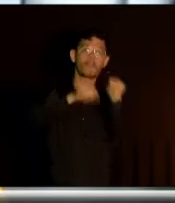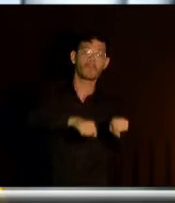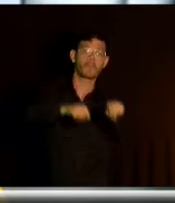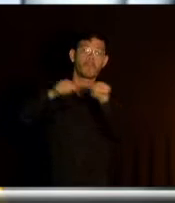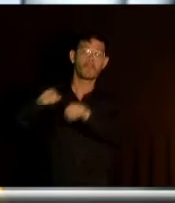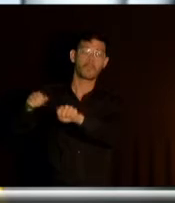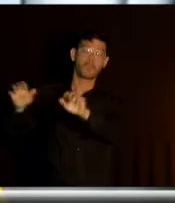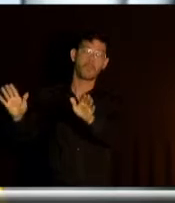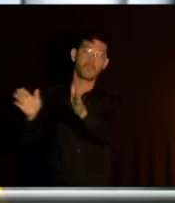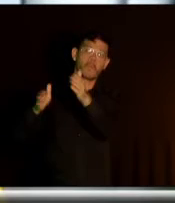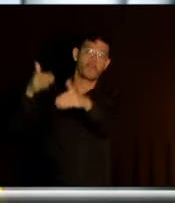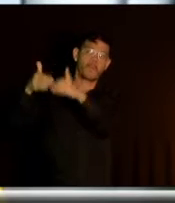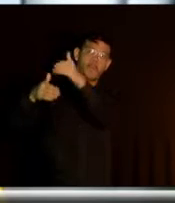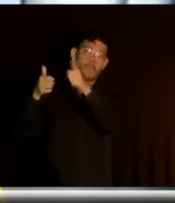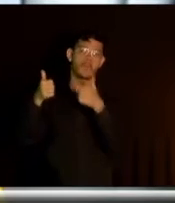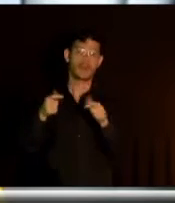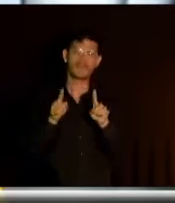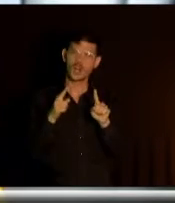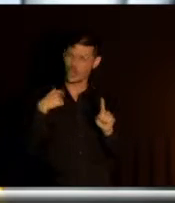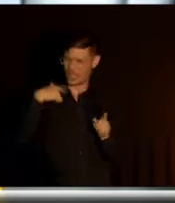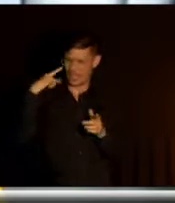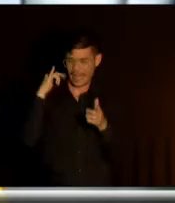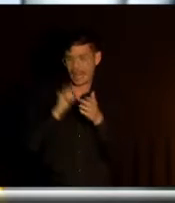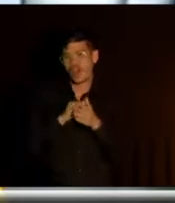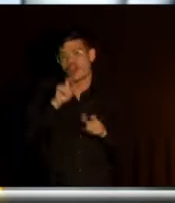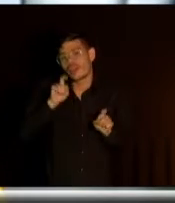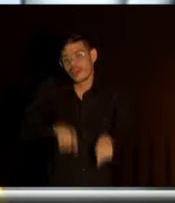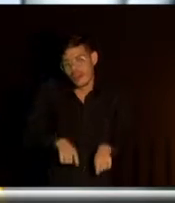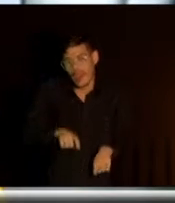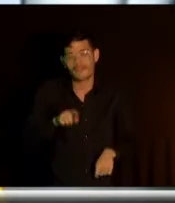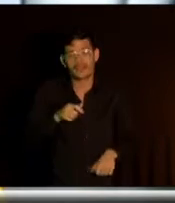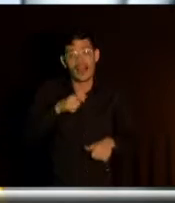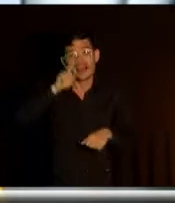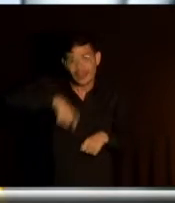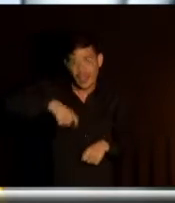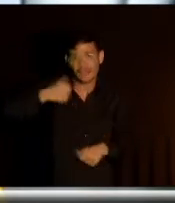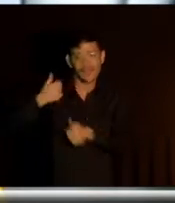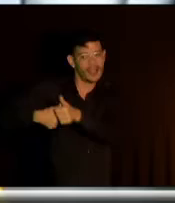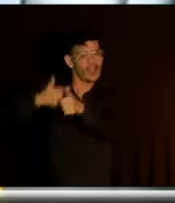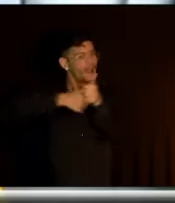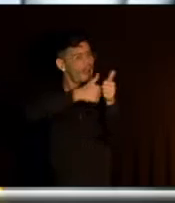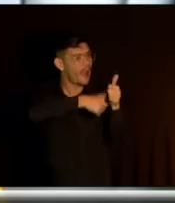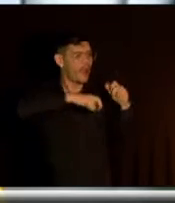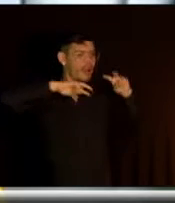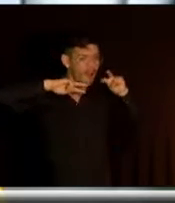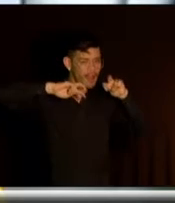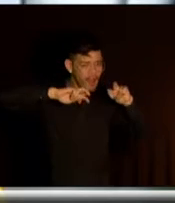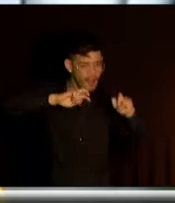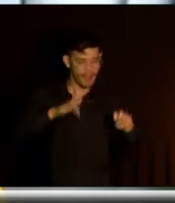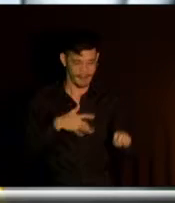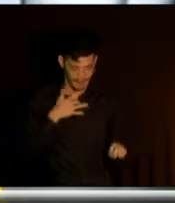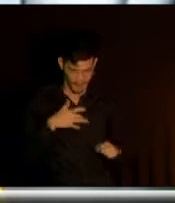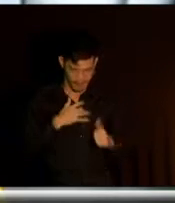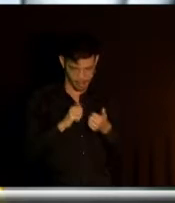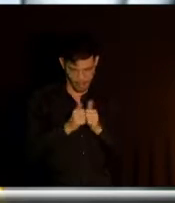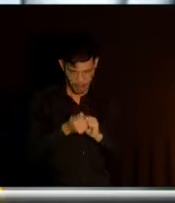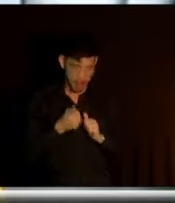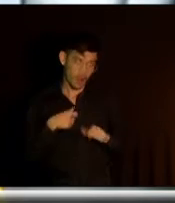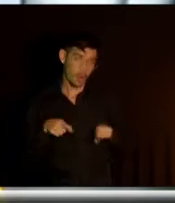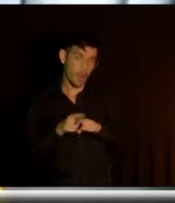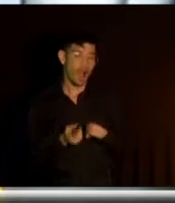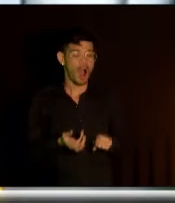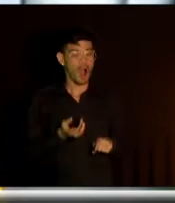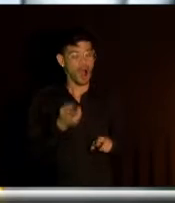en la medida que cada uno investigue, en la medida que cada uno sienta y vive el deporte como tal, tiene que reconocer que es algo importante y